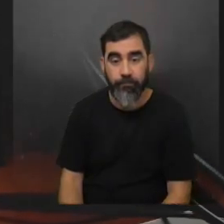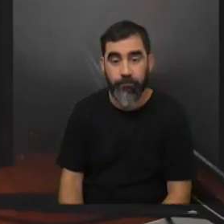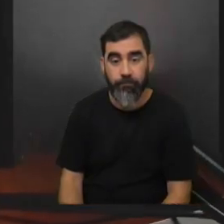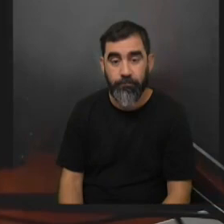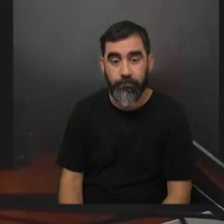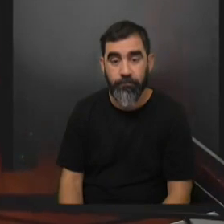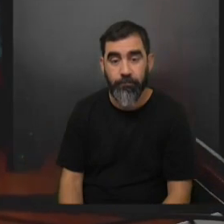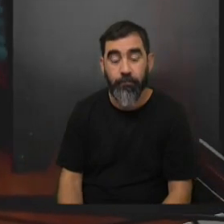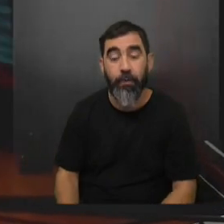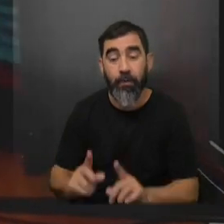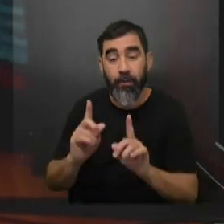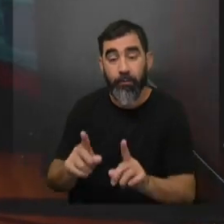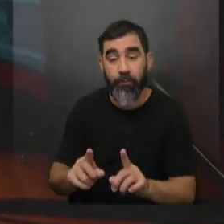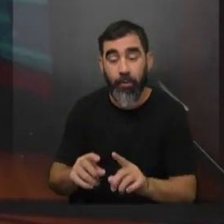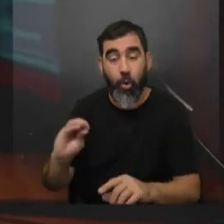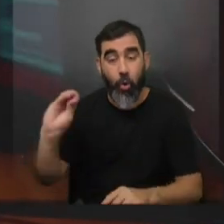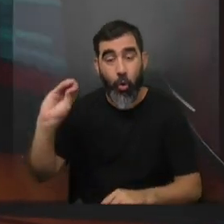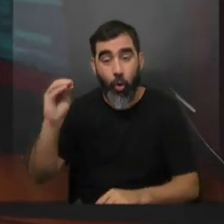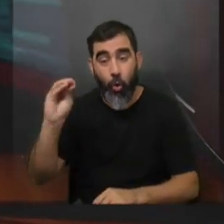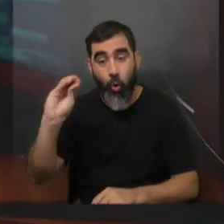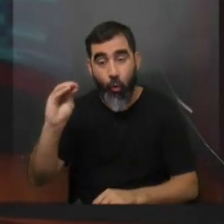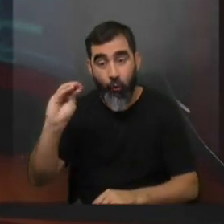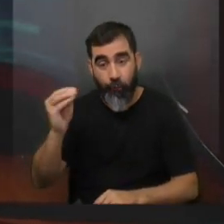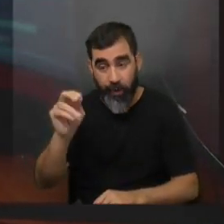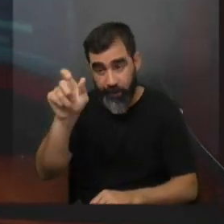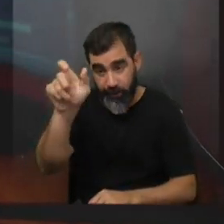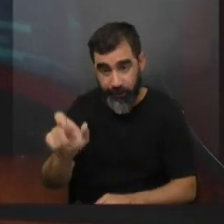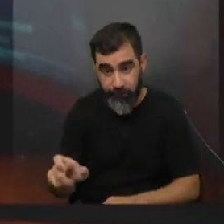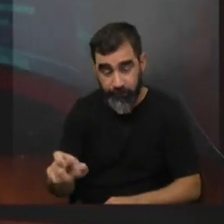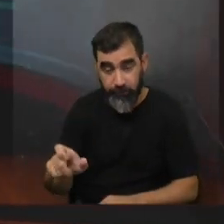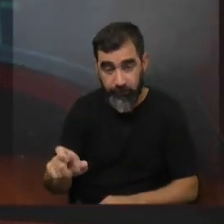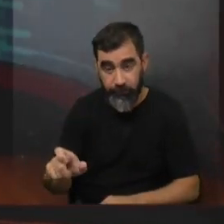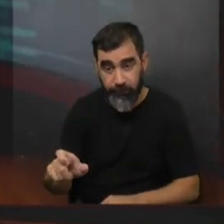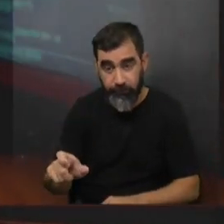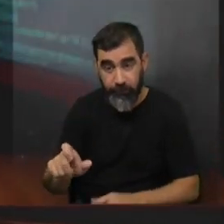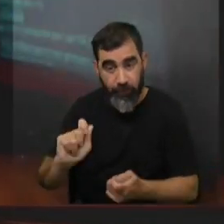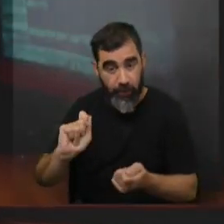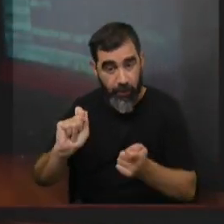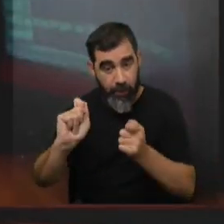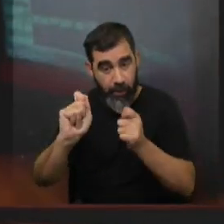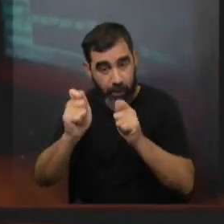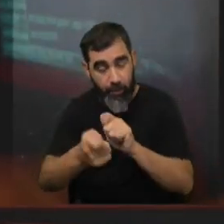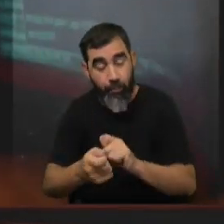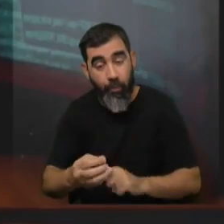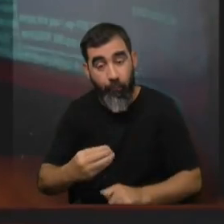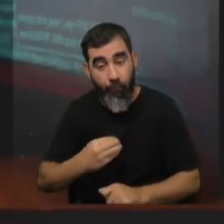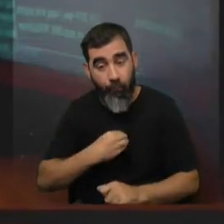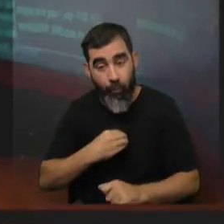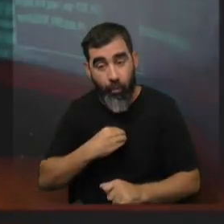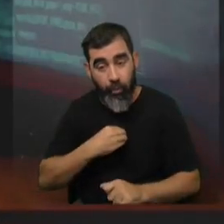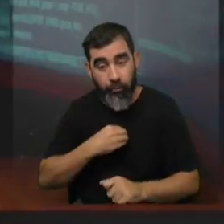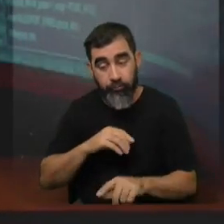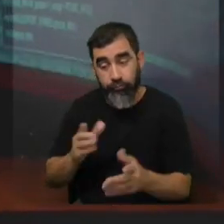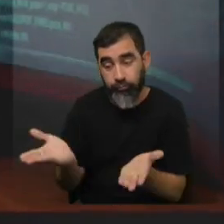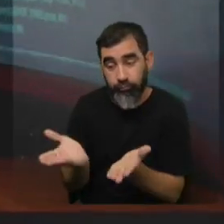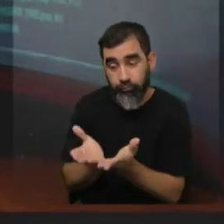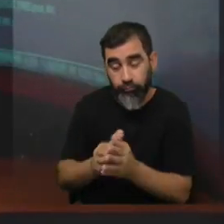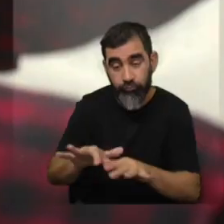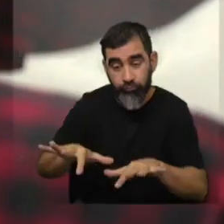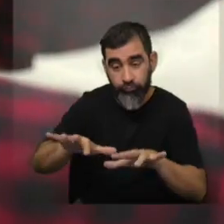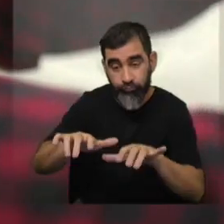Y también a nivel de los jóvenes, que tenemos un cambio en las vocaciones hacia las carreras